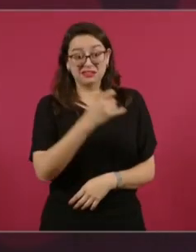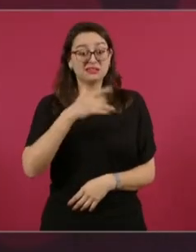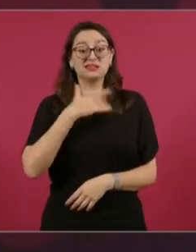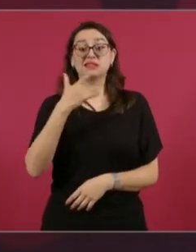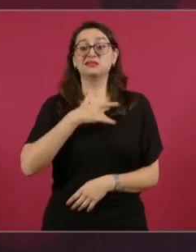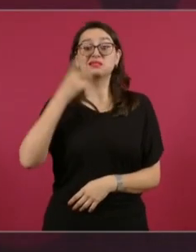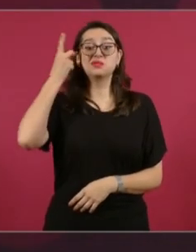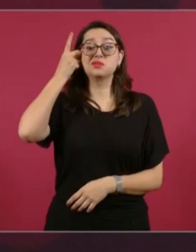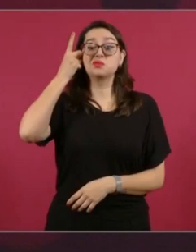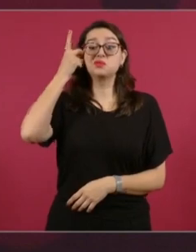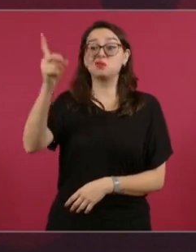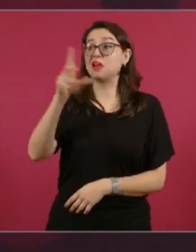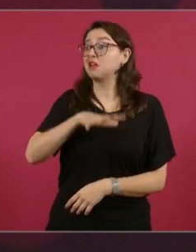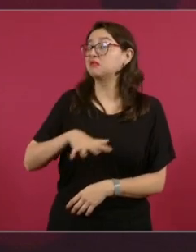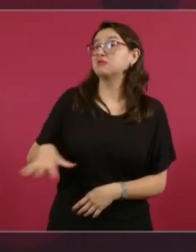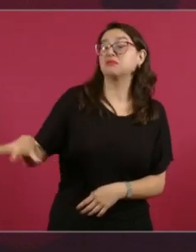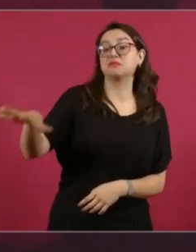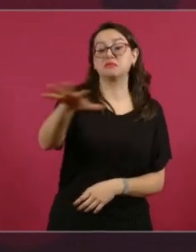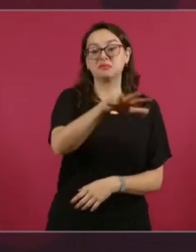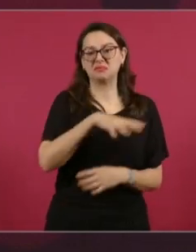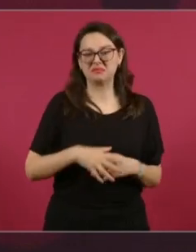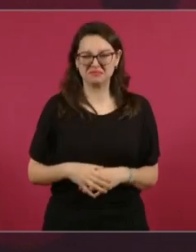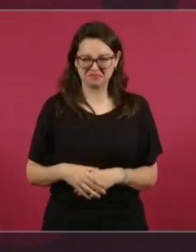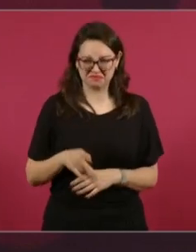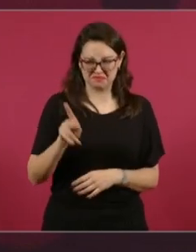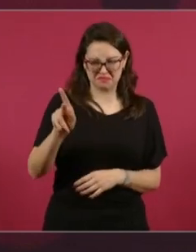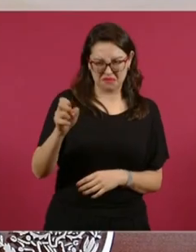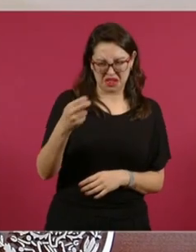y se sentían traicionados por Peña.